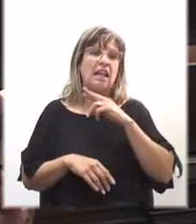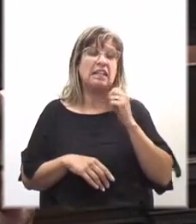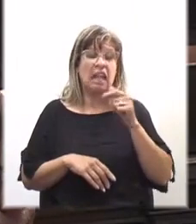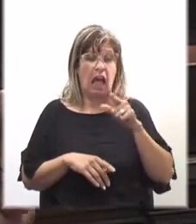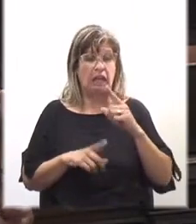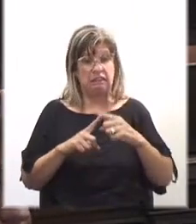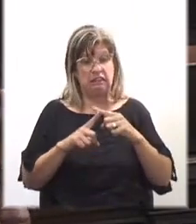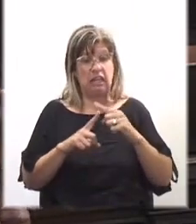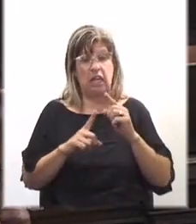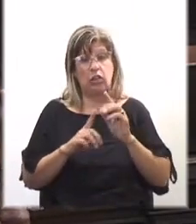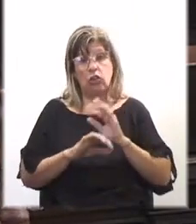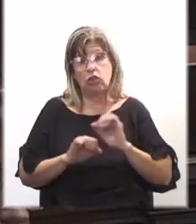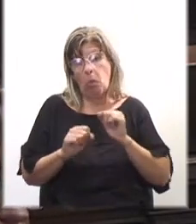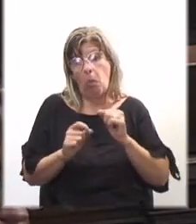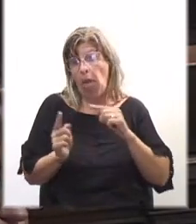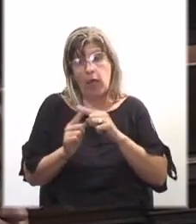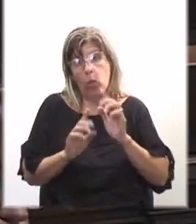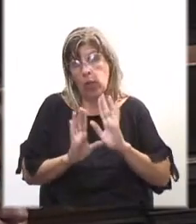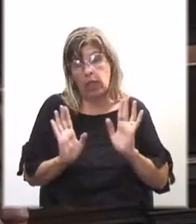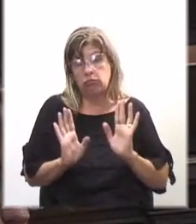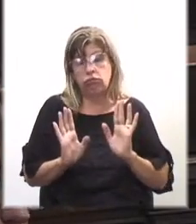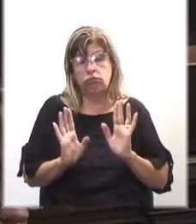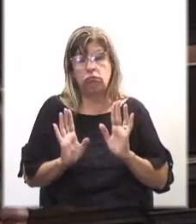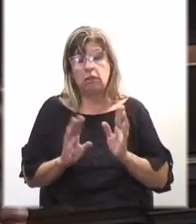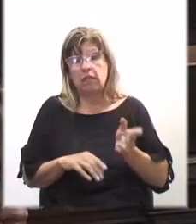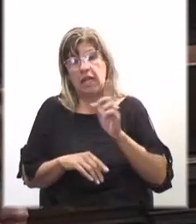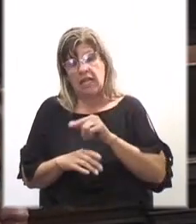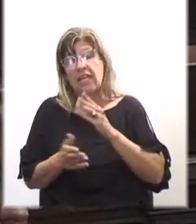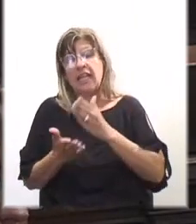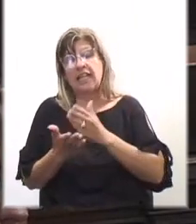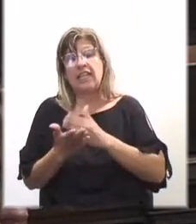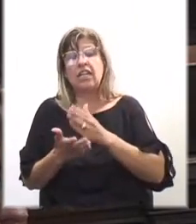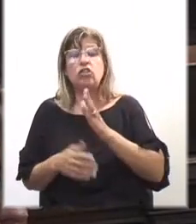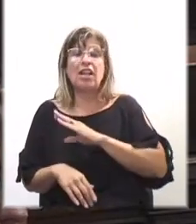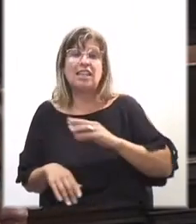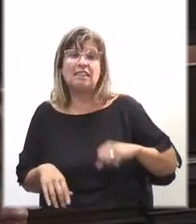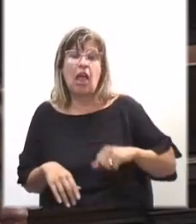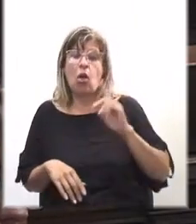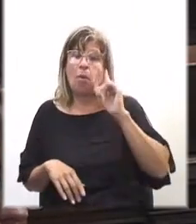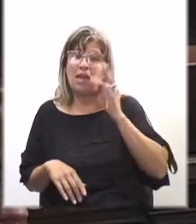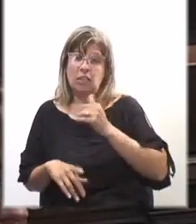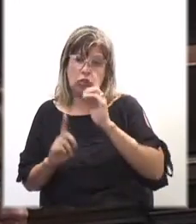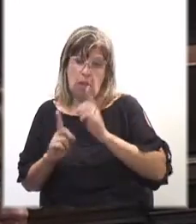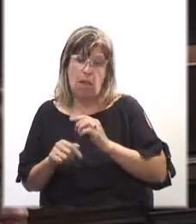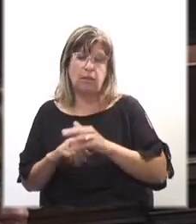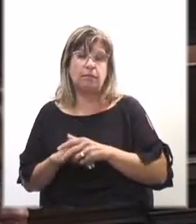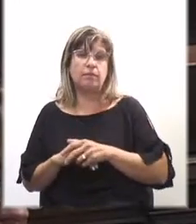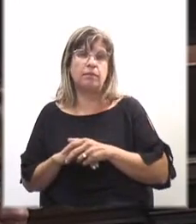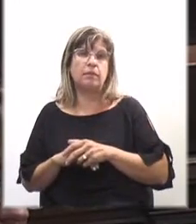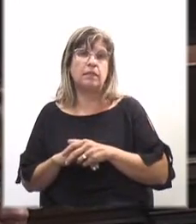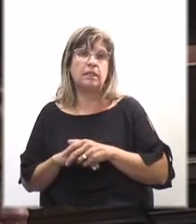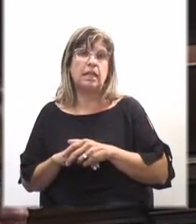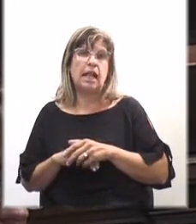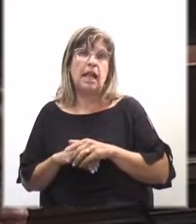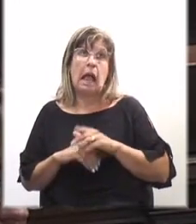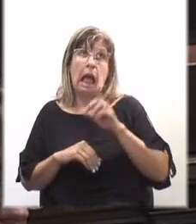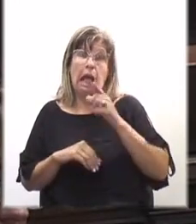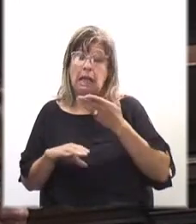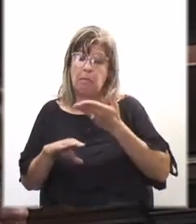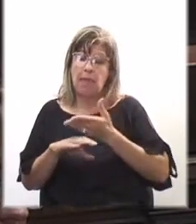discutir, y el derecho también al Estado palestino a existir. Aquel pedido de